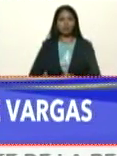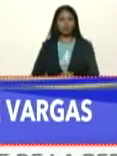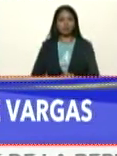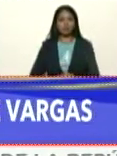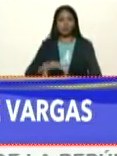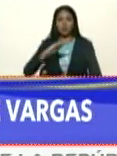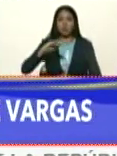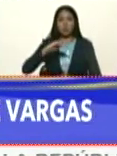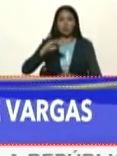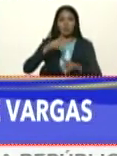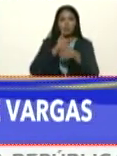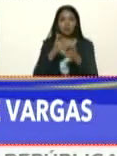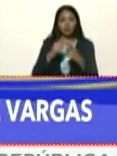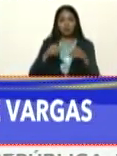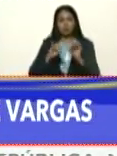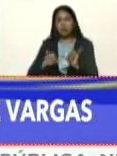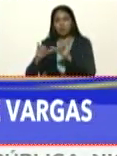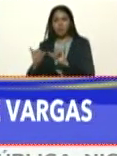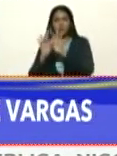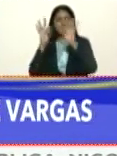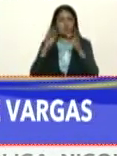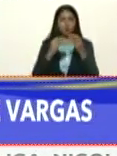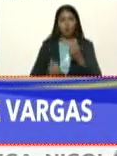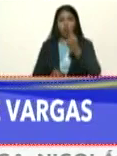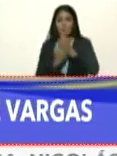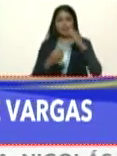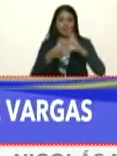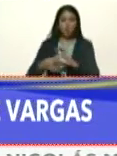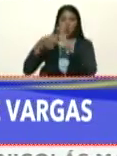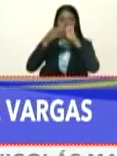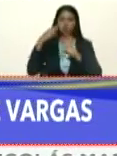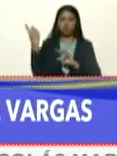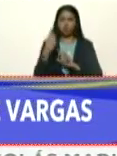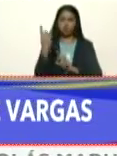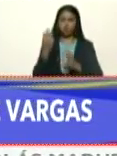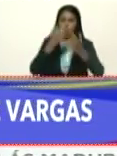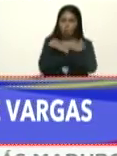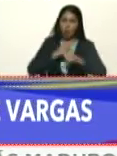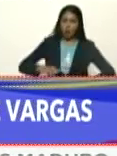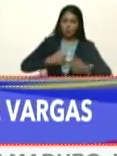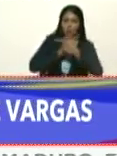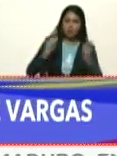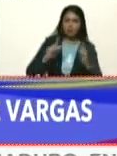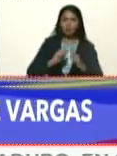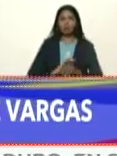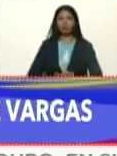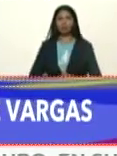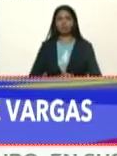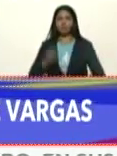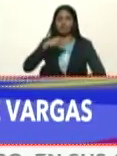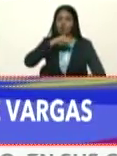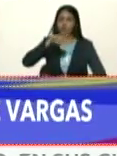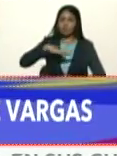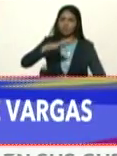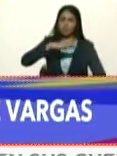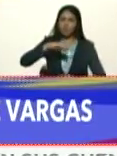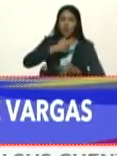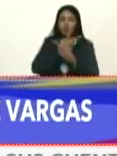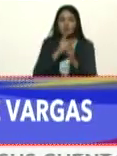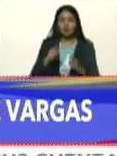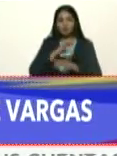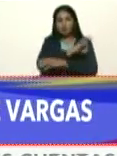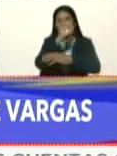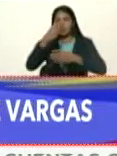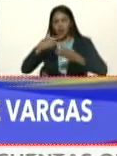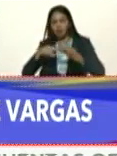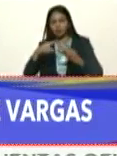el Libertador terminó de consolidar todas las bases de la unión de un solo ejército libertador con los ejércitos de Oriente, con